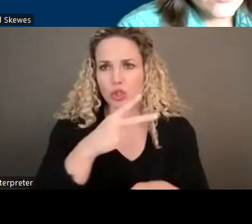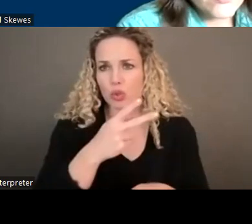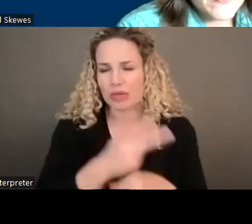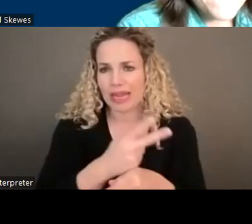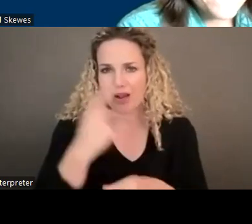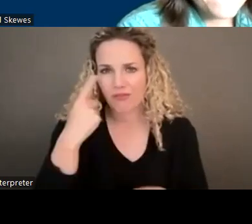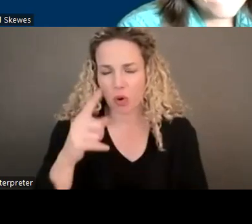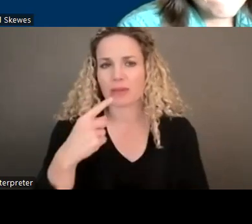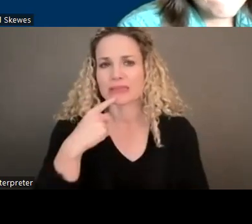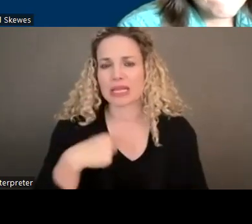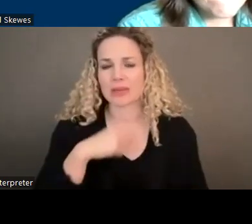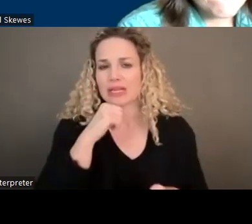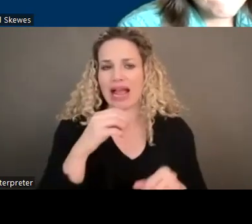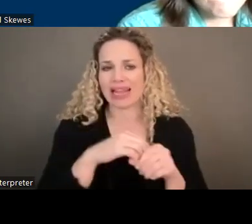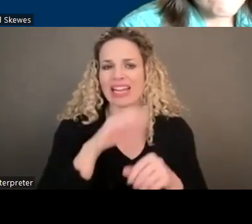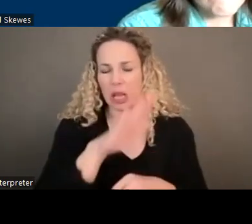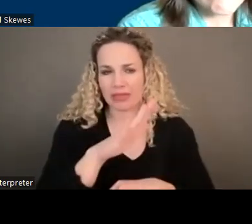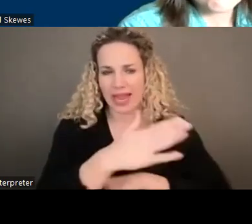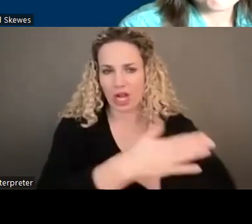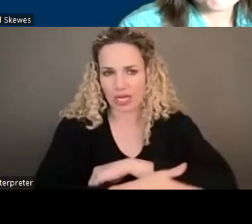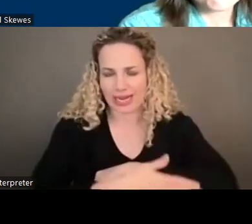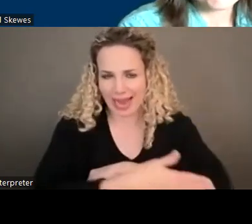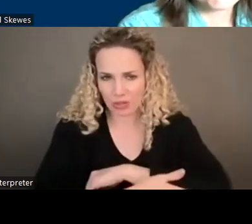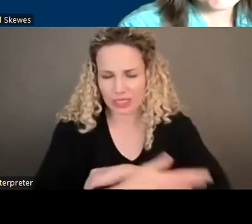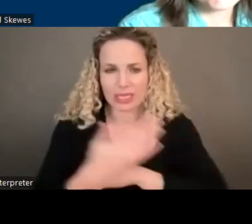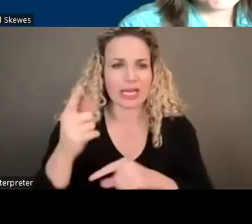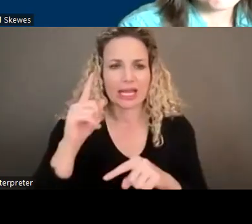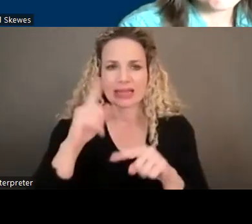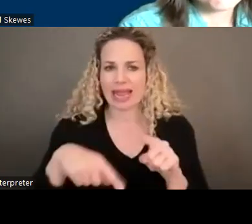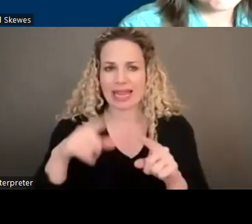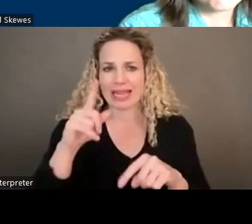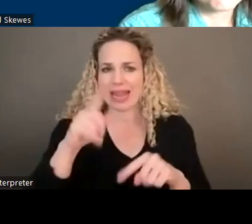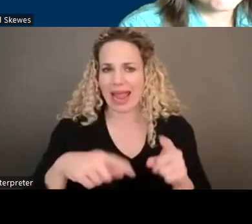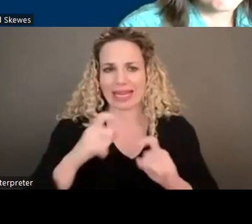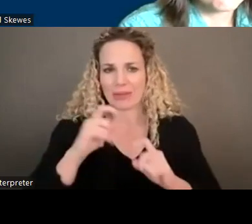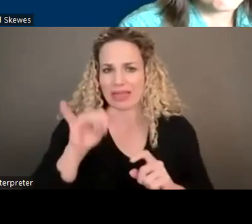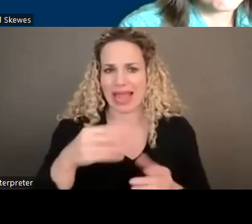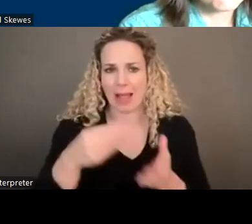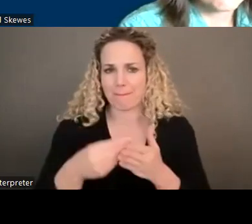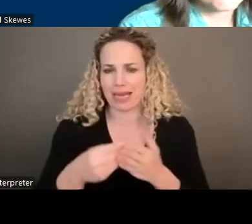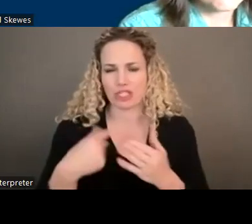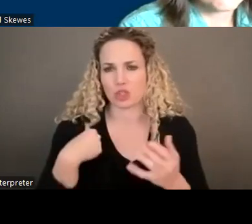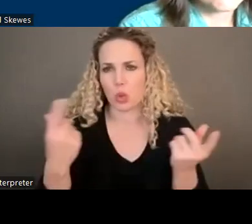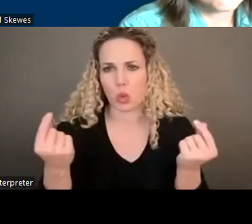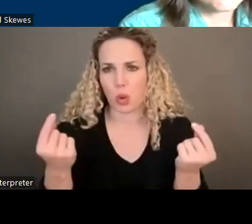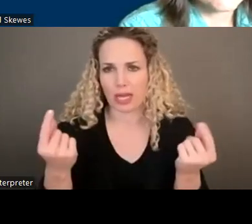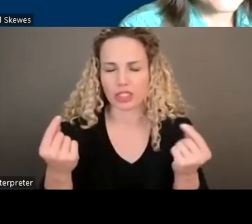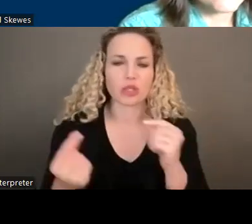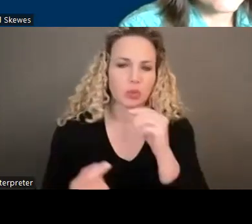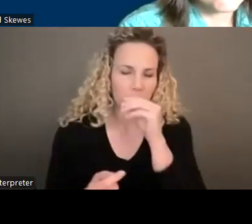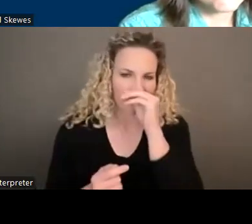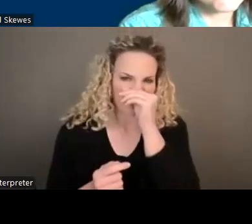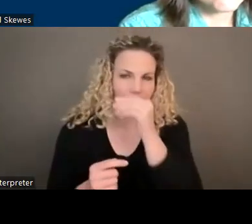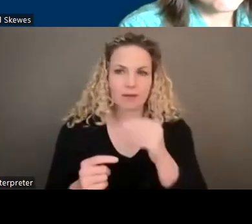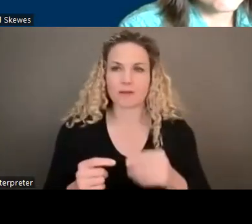ellas, Ujú. no me pueden dar ese dinero. Entonces, ¿qué puedo hacer ahí? So Jigna, they're asking